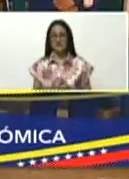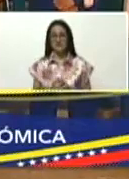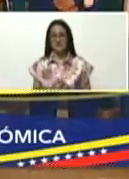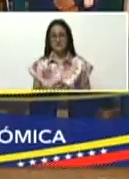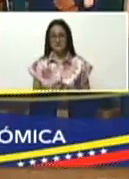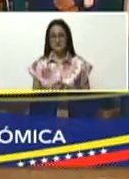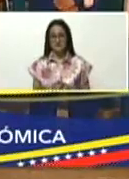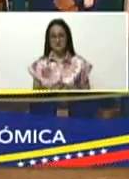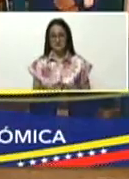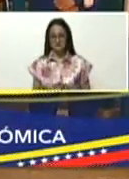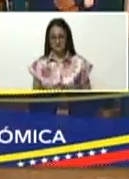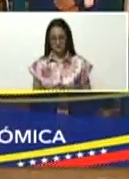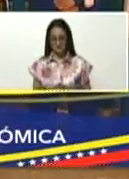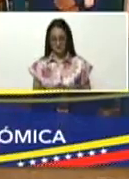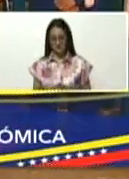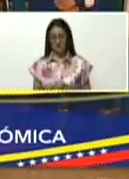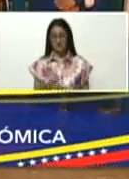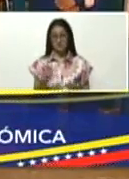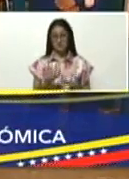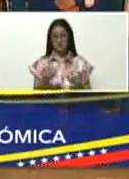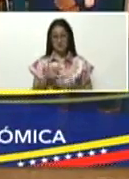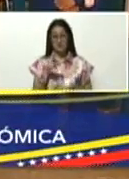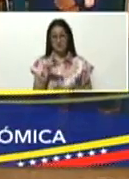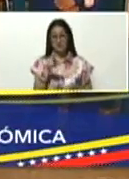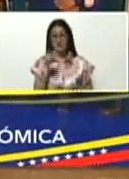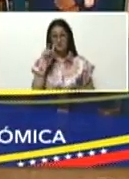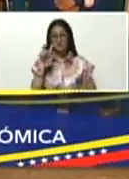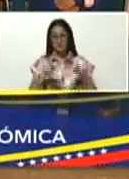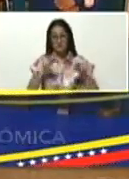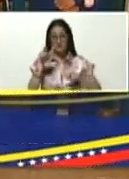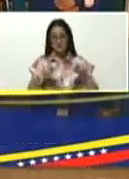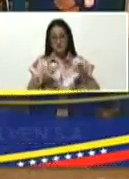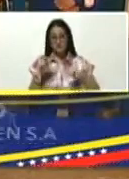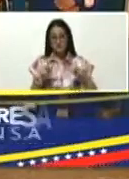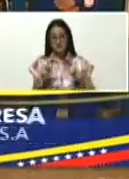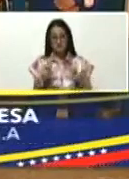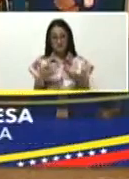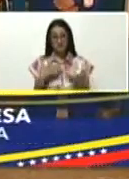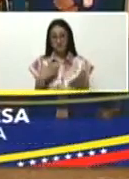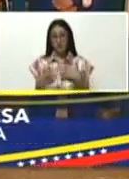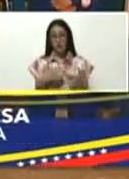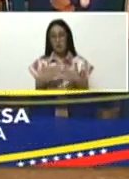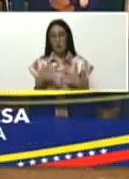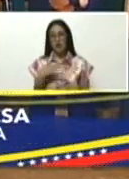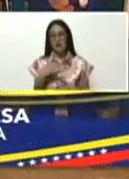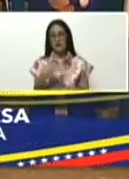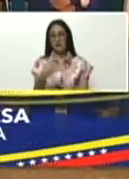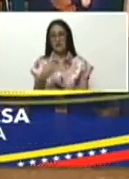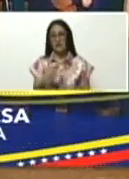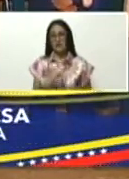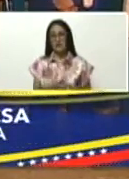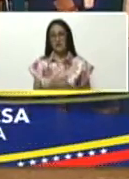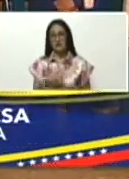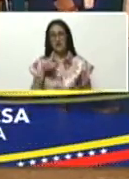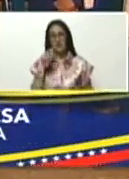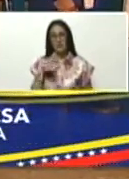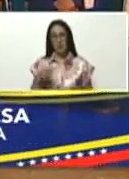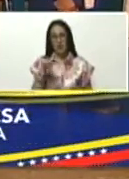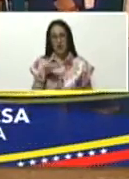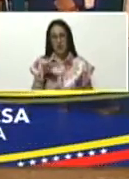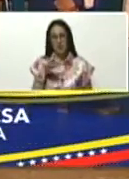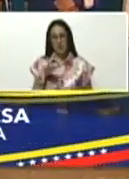de verdad, son gente que poco les importa los intereses del país,